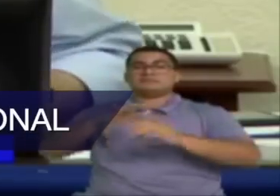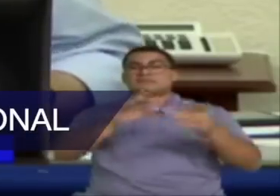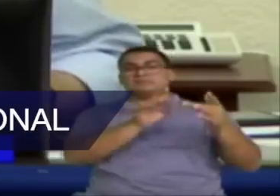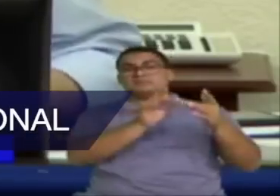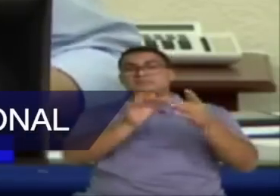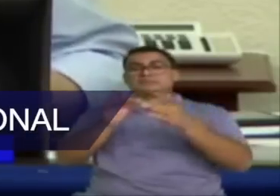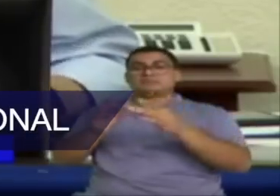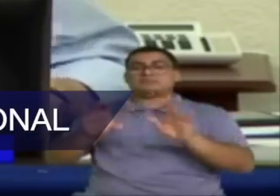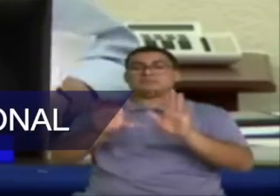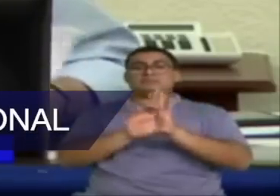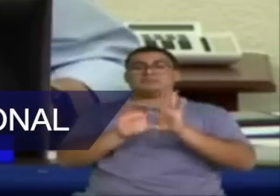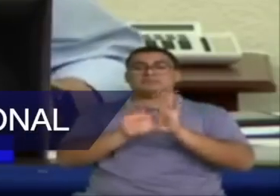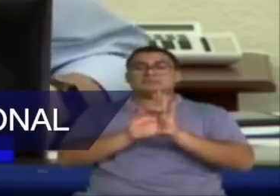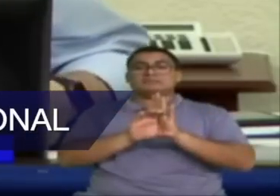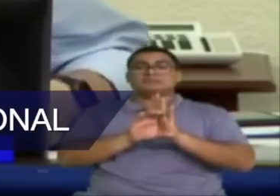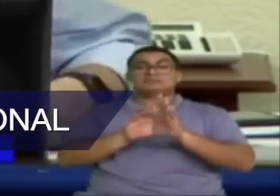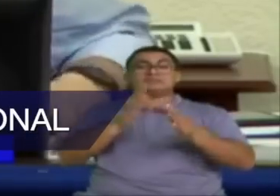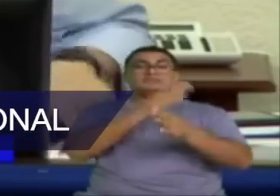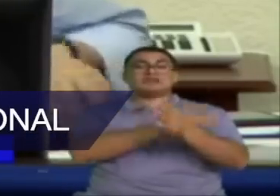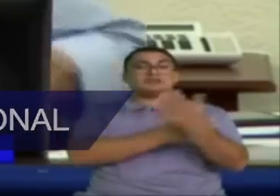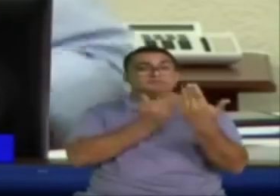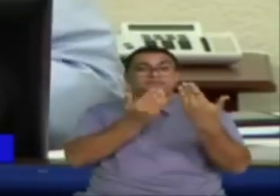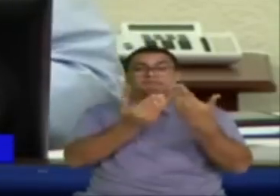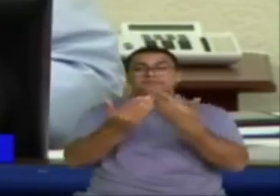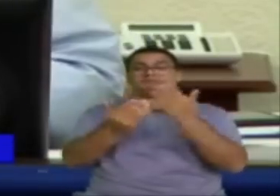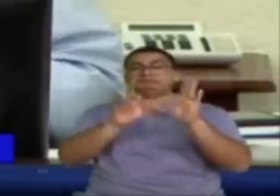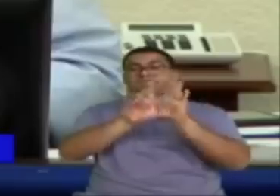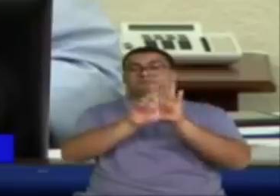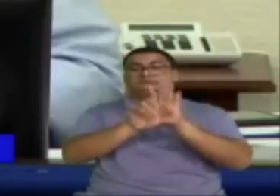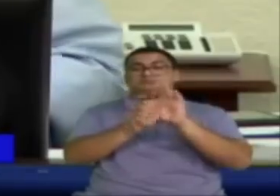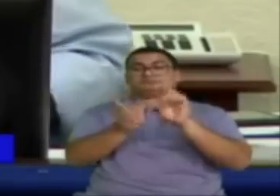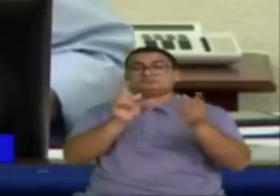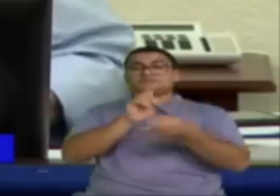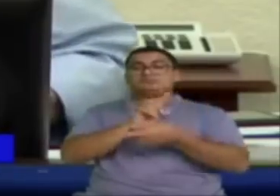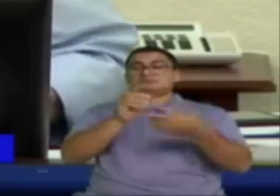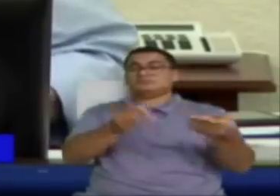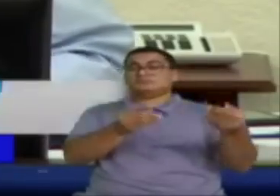Constitucional el anteproyecto de reforma para ser